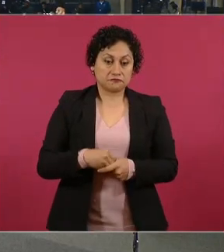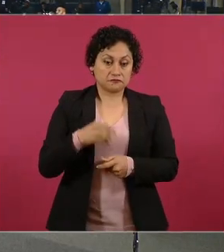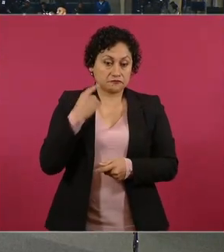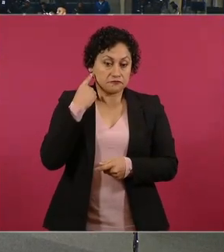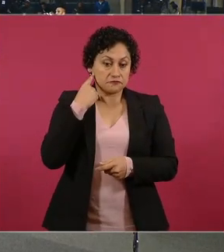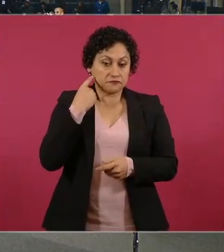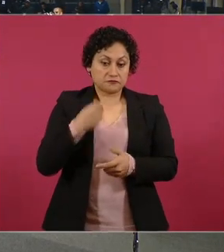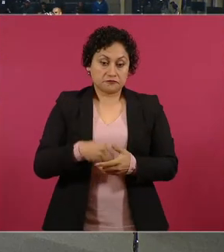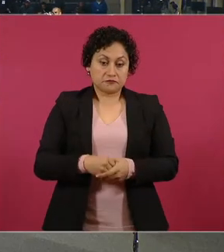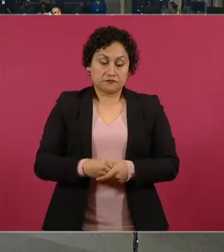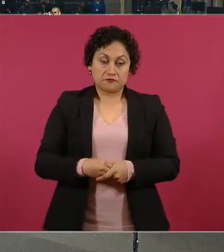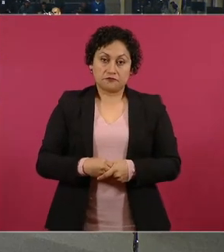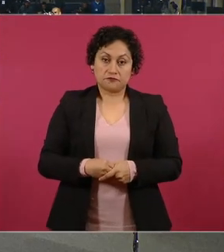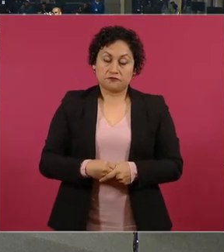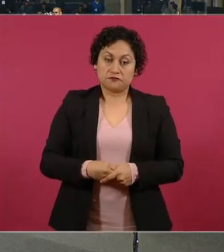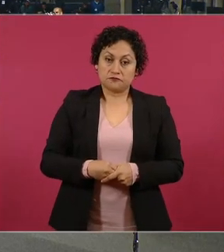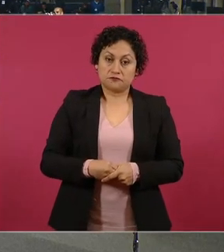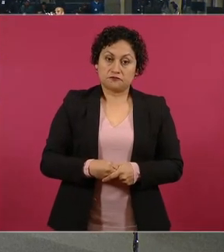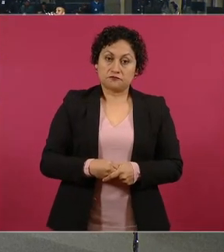no,